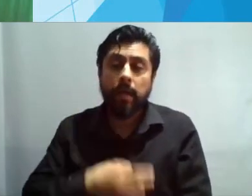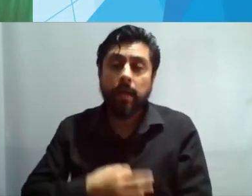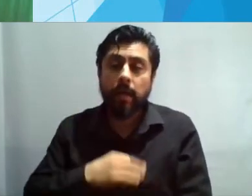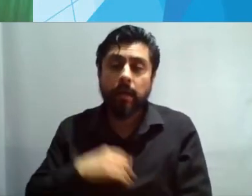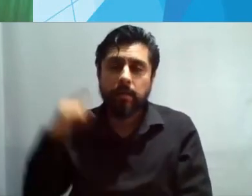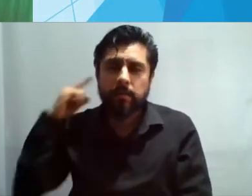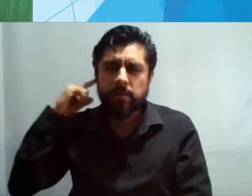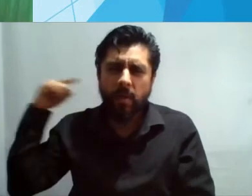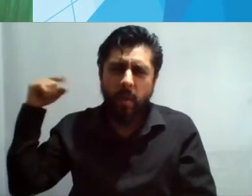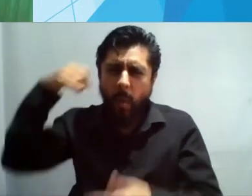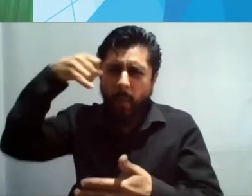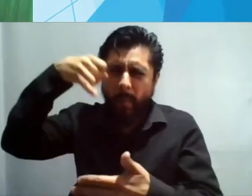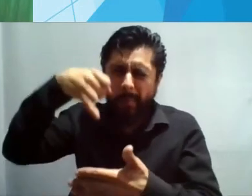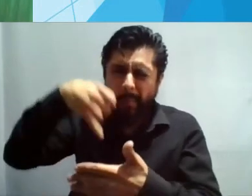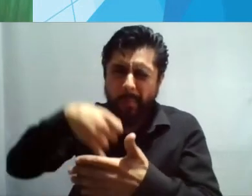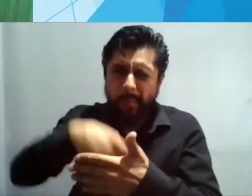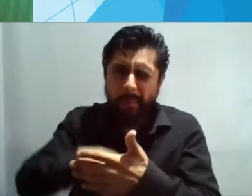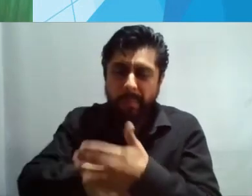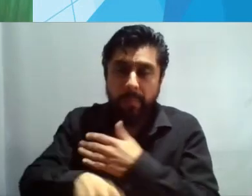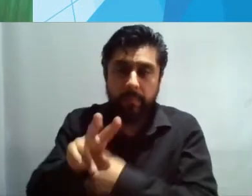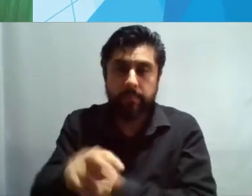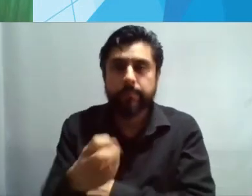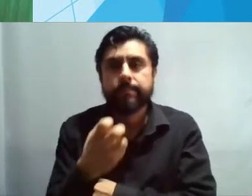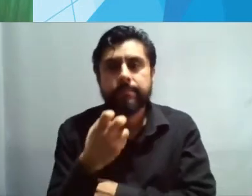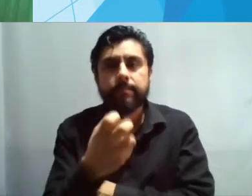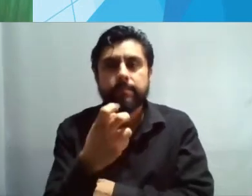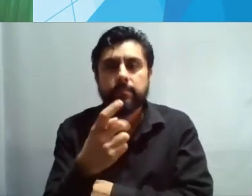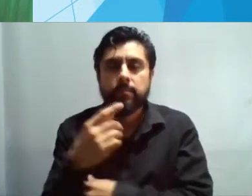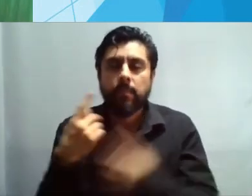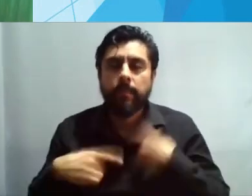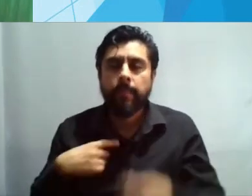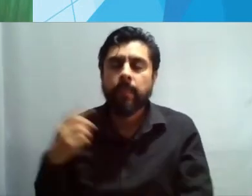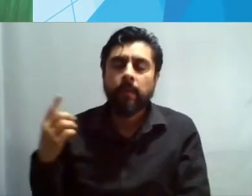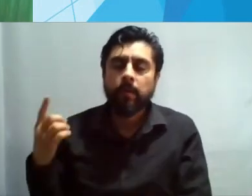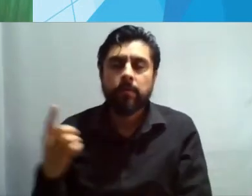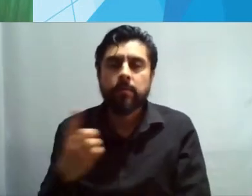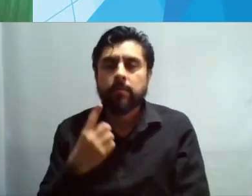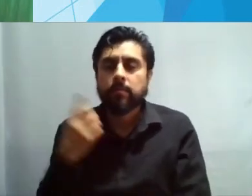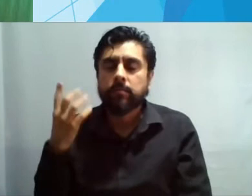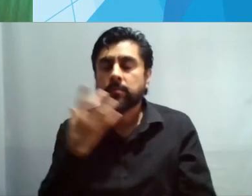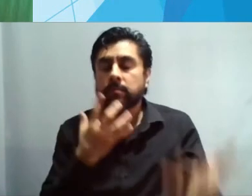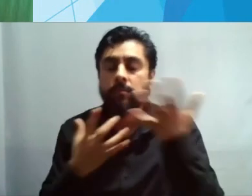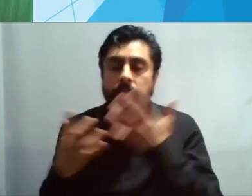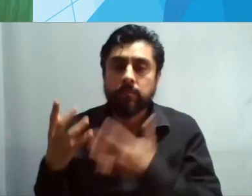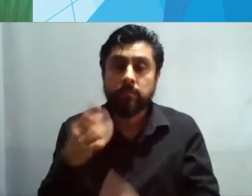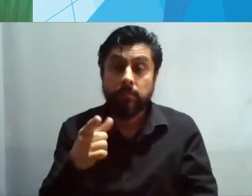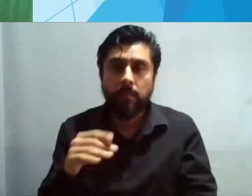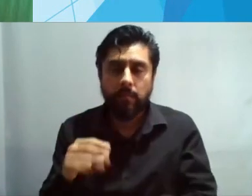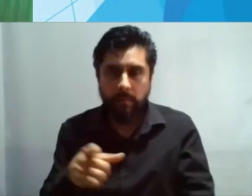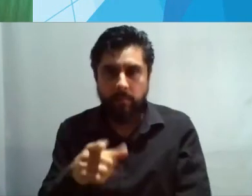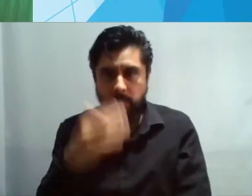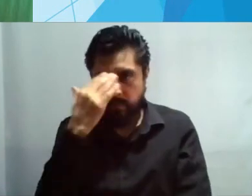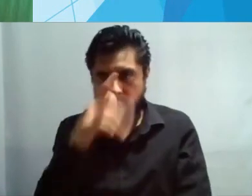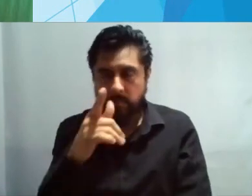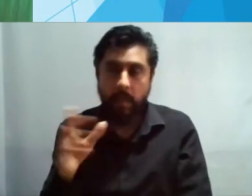llama oído interno, puede presentarse también vértigo. Y eso es importante que el paciente lo sepa, porque a veces va a la consulta